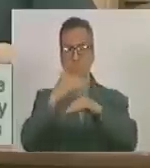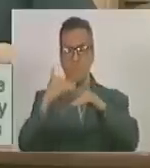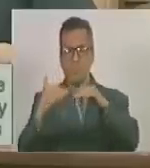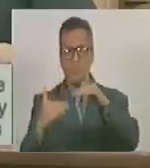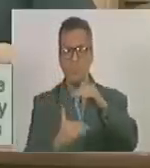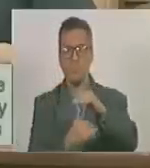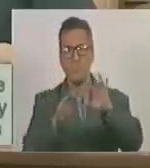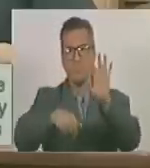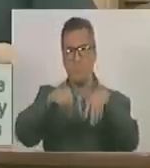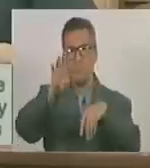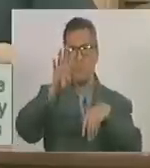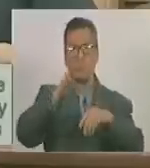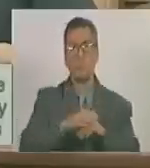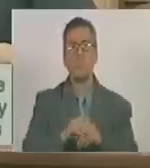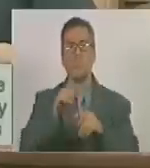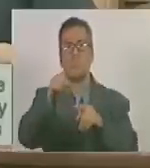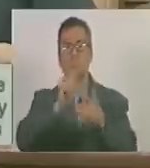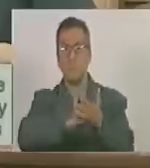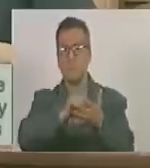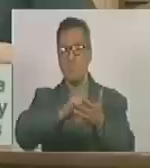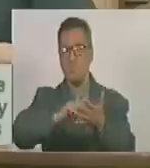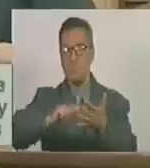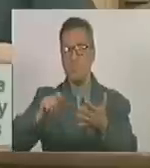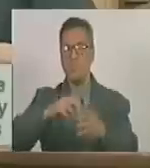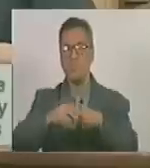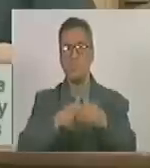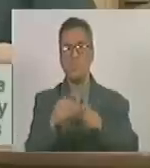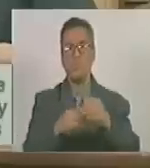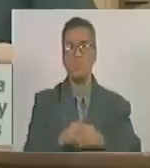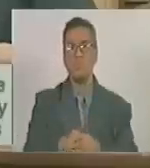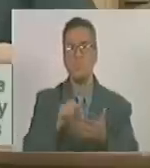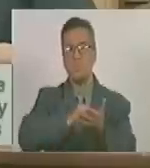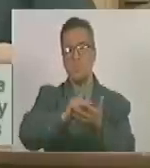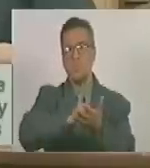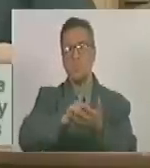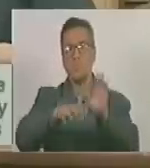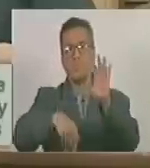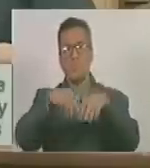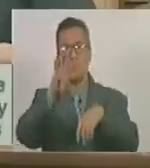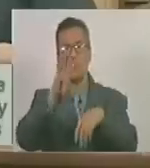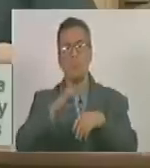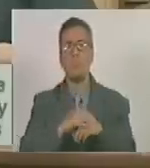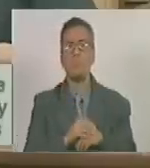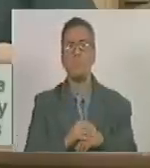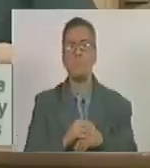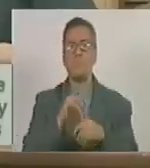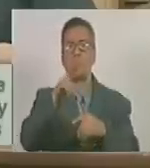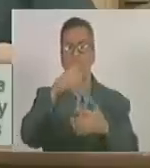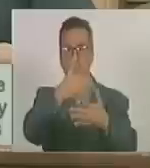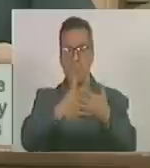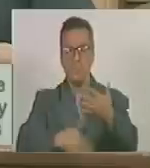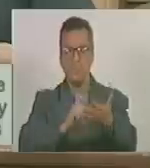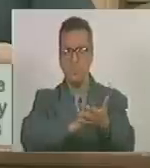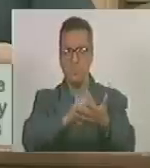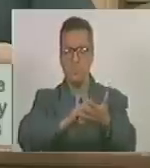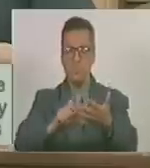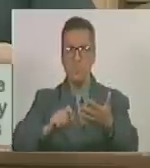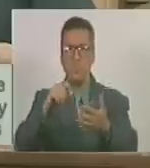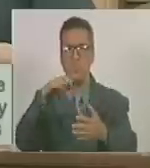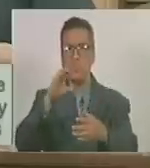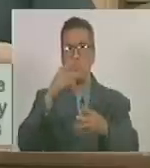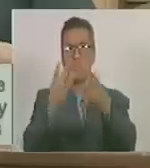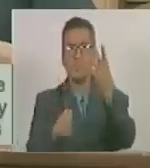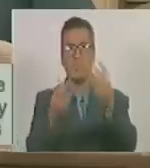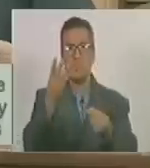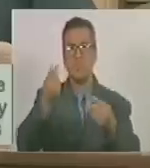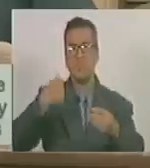el artículo 14, quedando redactado de la siguiente manera. Artículo 14. El acta constitutiva del Consejo